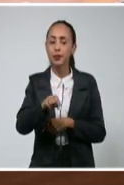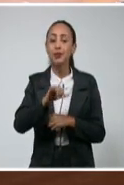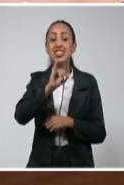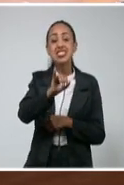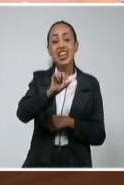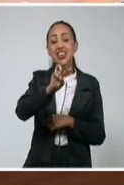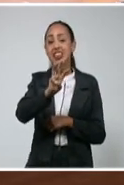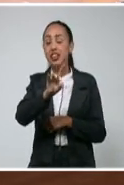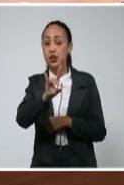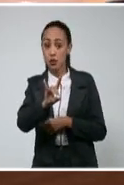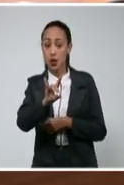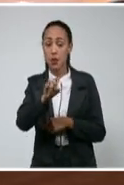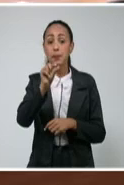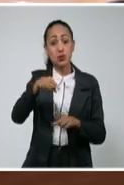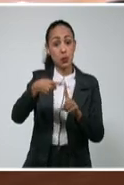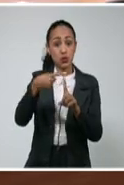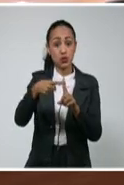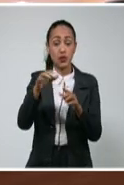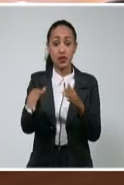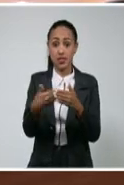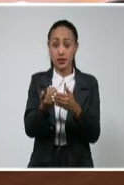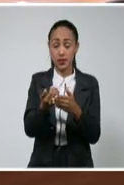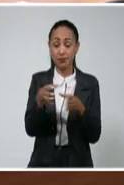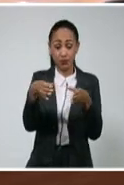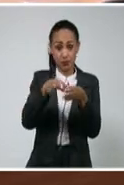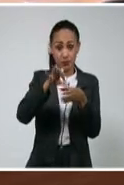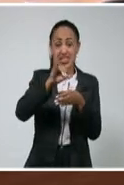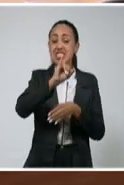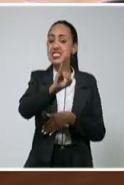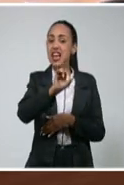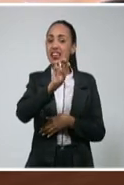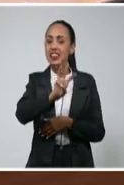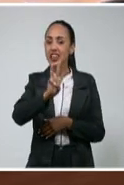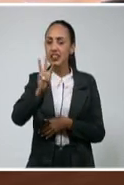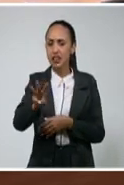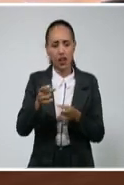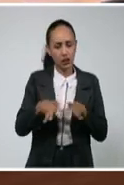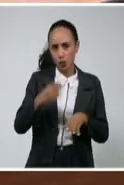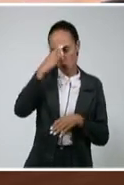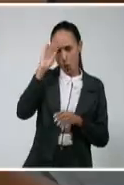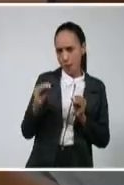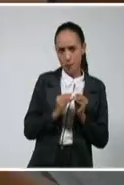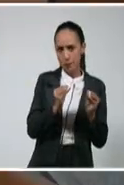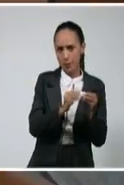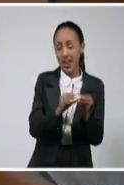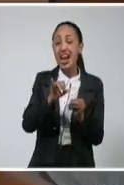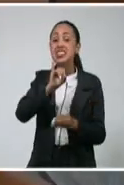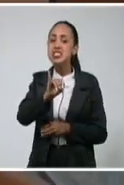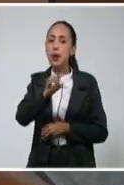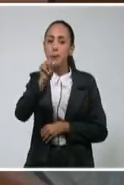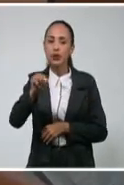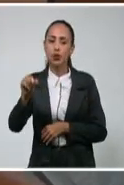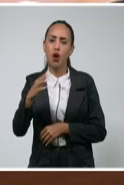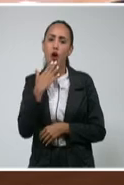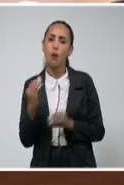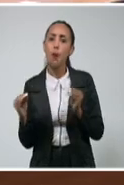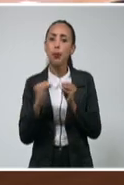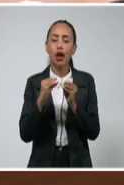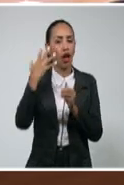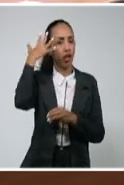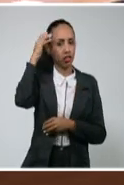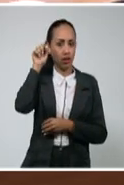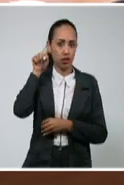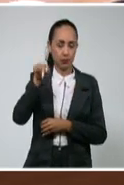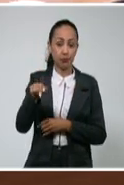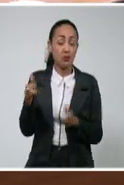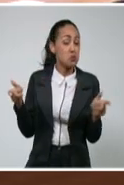casos positivos en el día, de los cuales 633 fueron autóctonos y 6 fueron importados. Disminuye el número